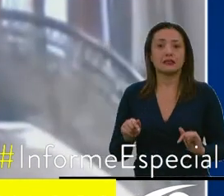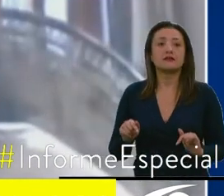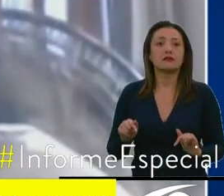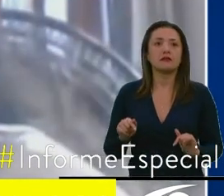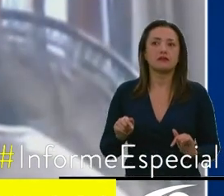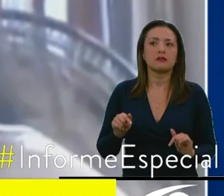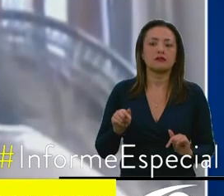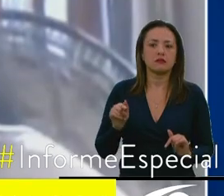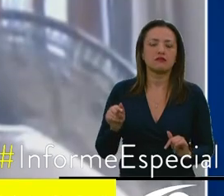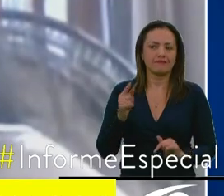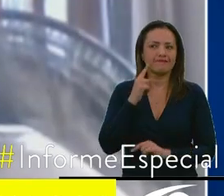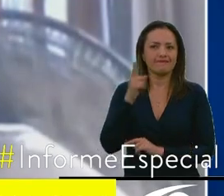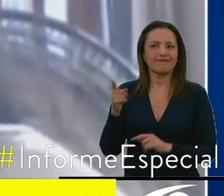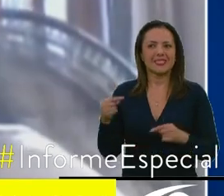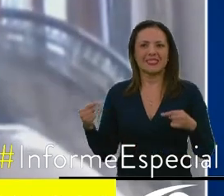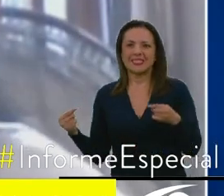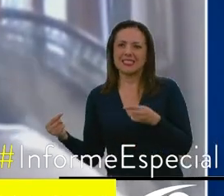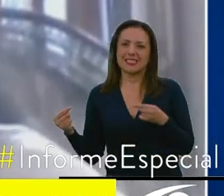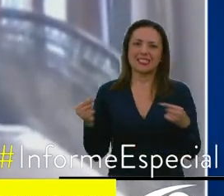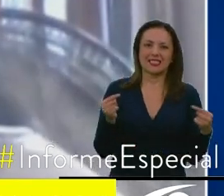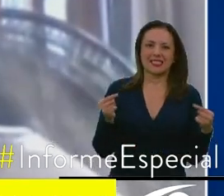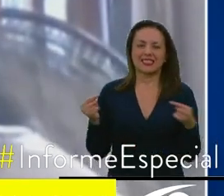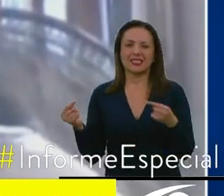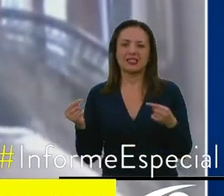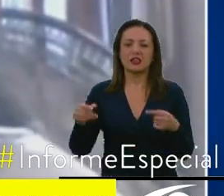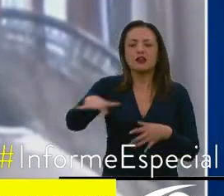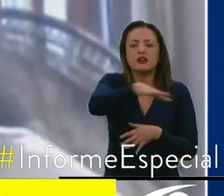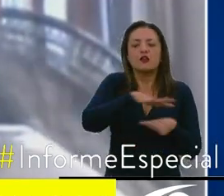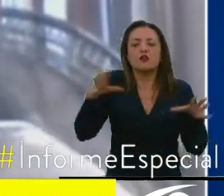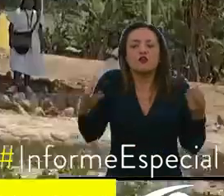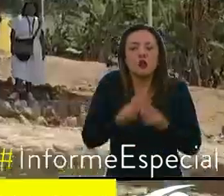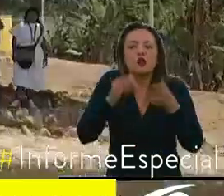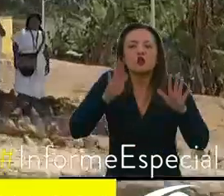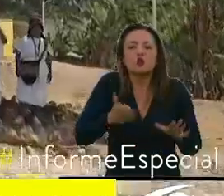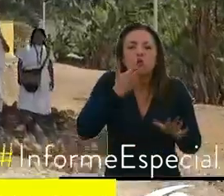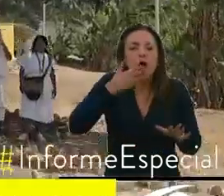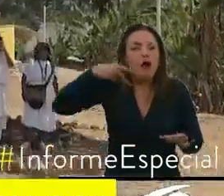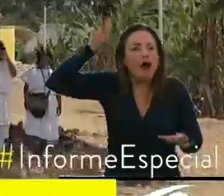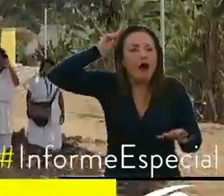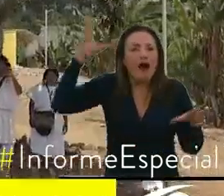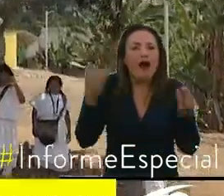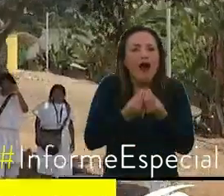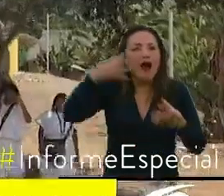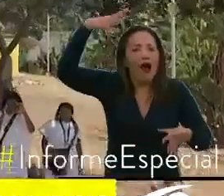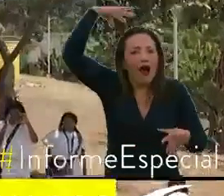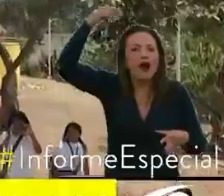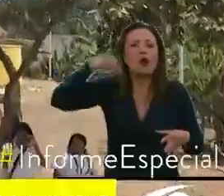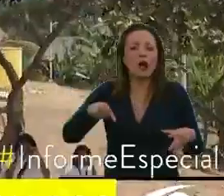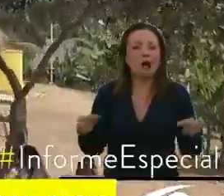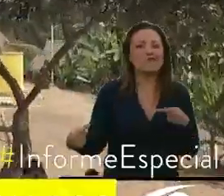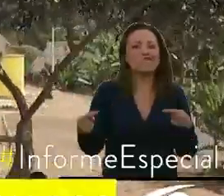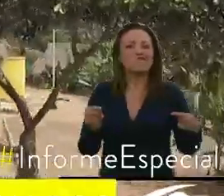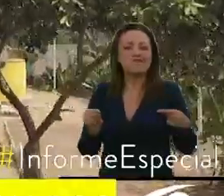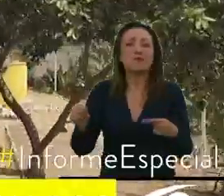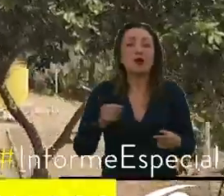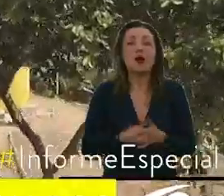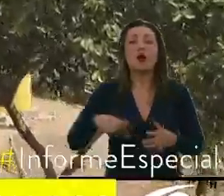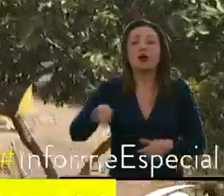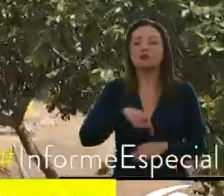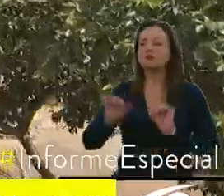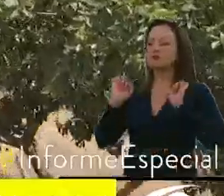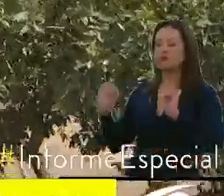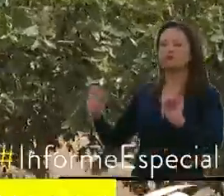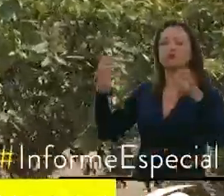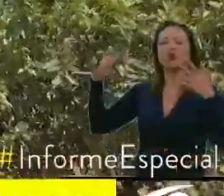hay una tensión por dentro del pueblo Arhuaco. Hasta ahora, ellos se han opuesto a solicitudes mineras y